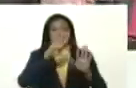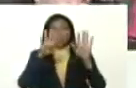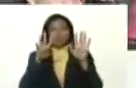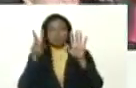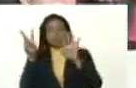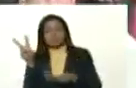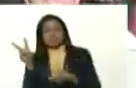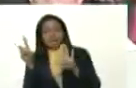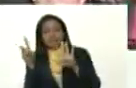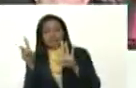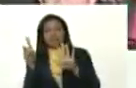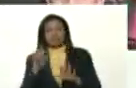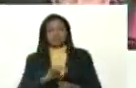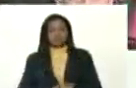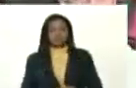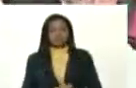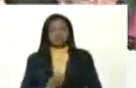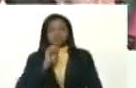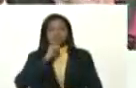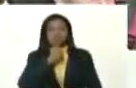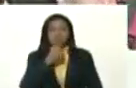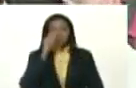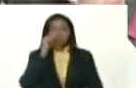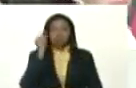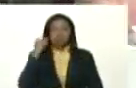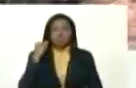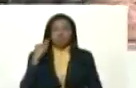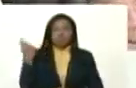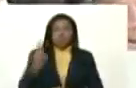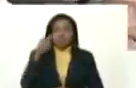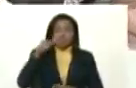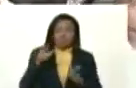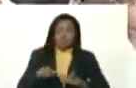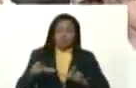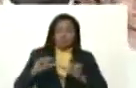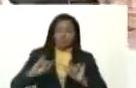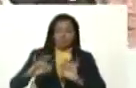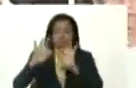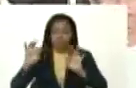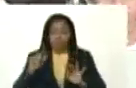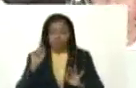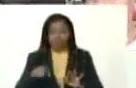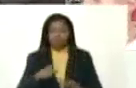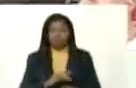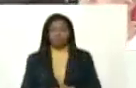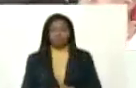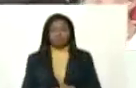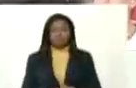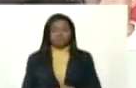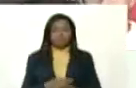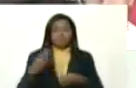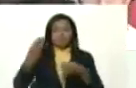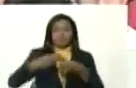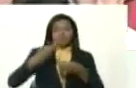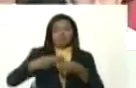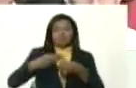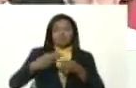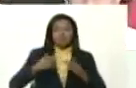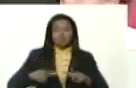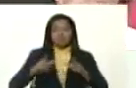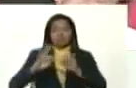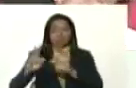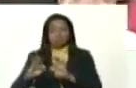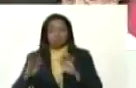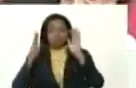596 abuelos y abuelas solamente de este sector del petróleo que están recibiendo